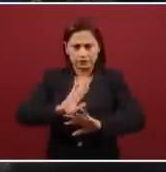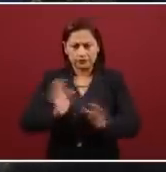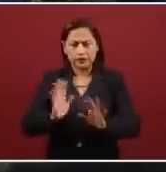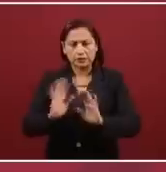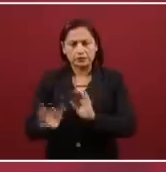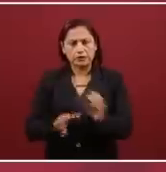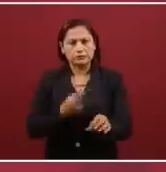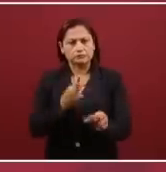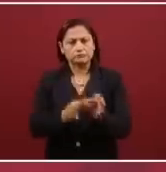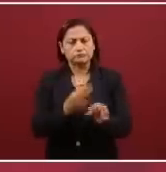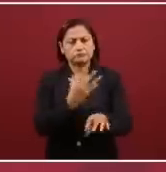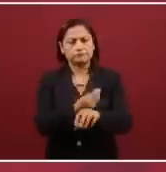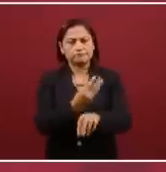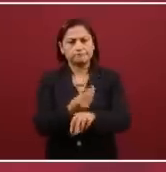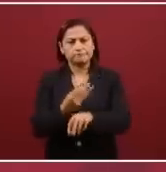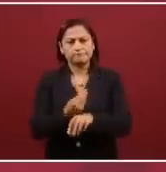en